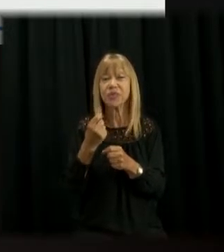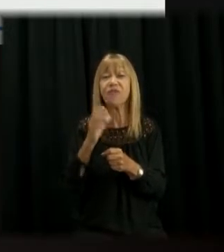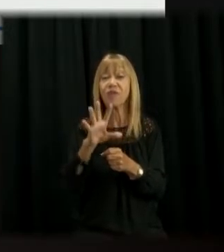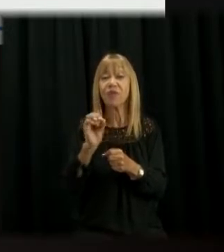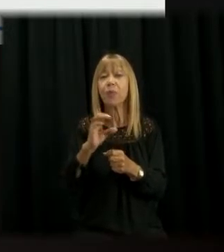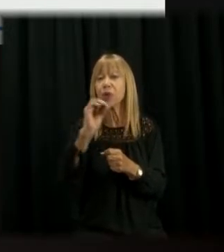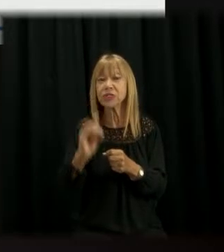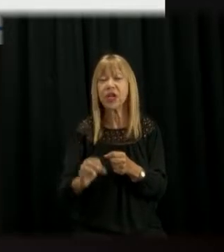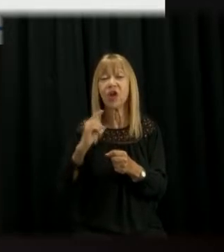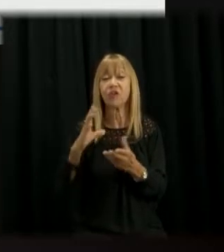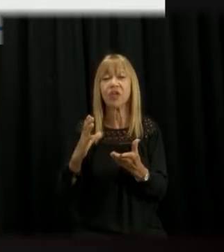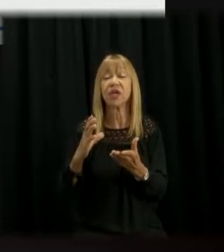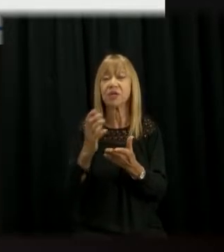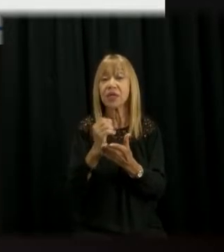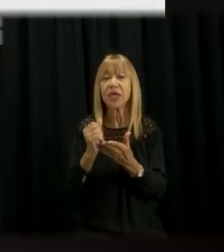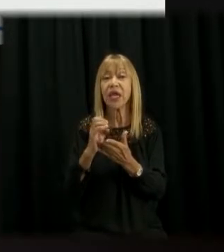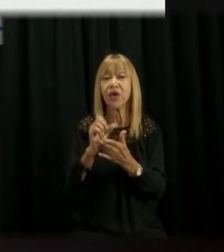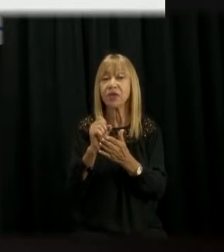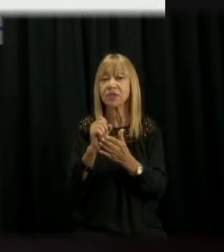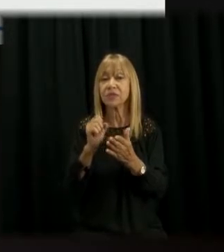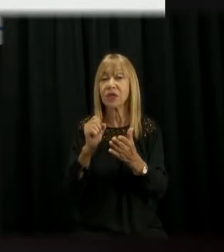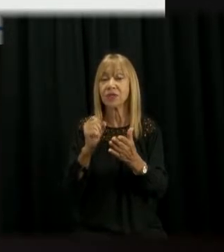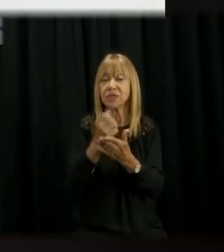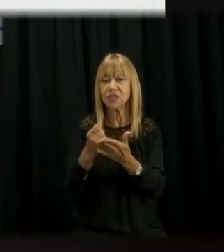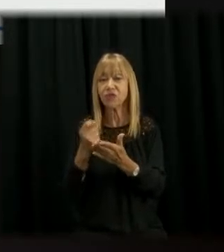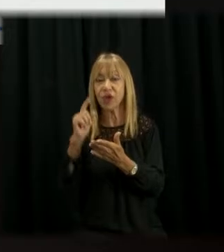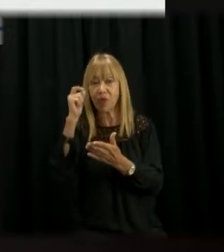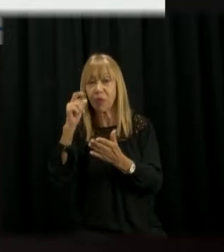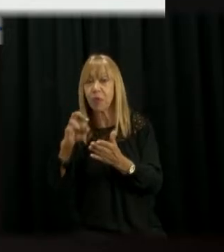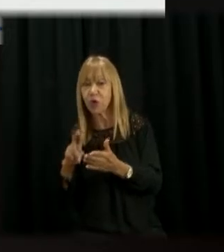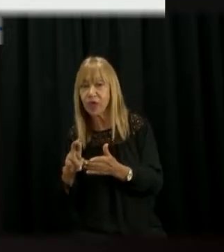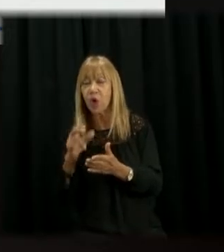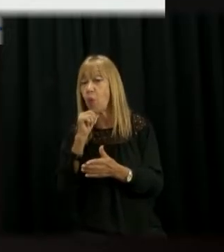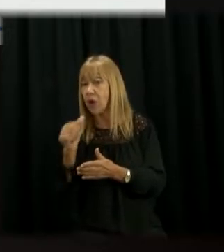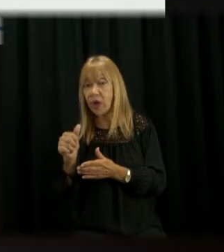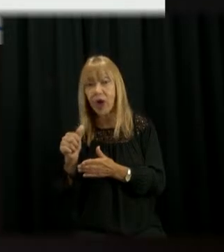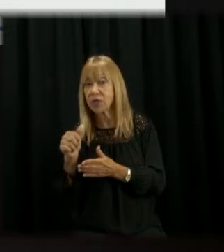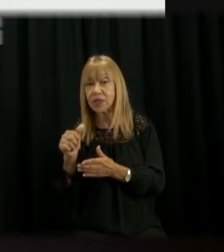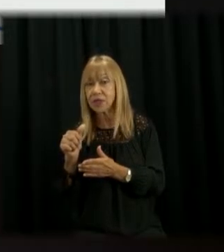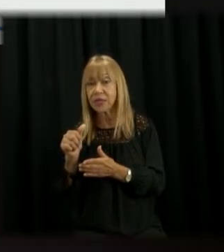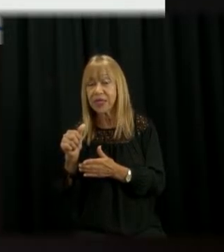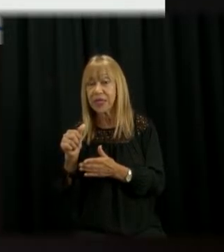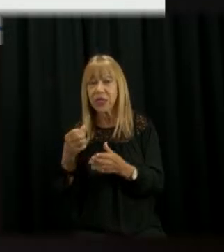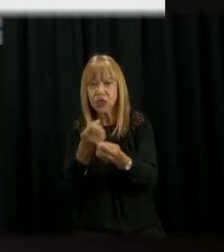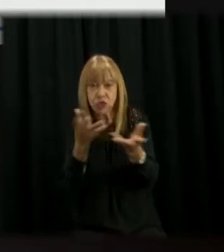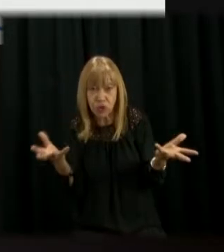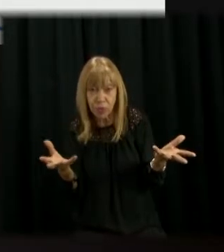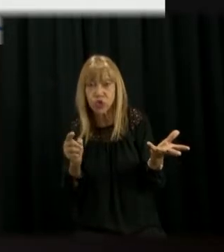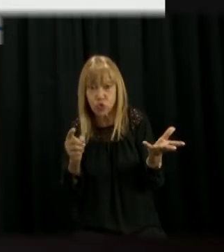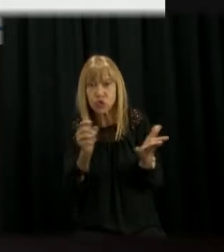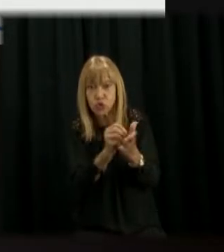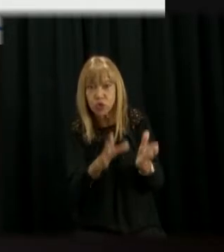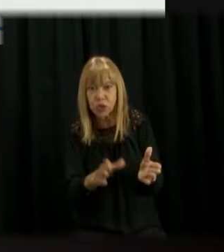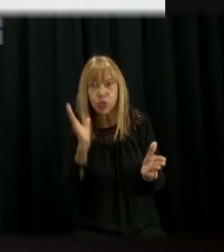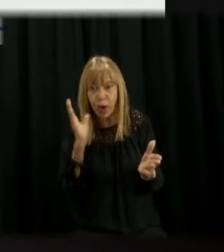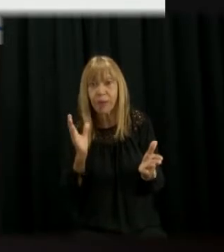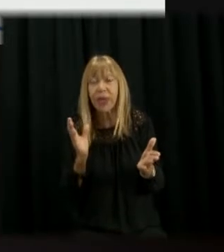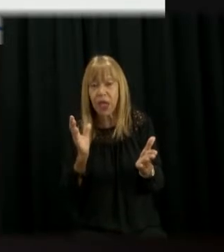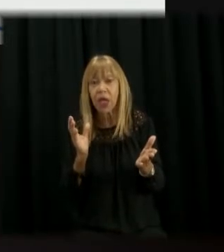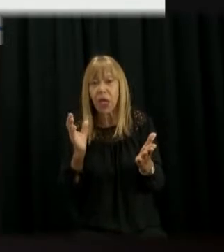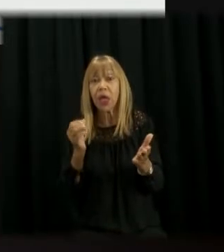del 2021 presume que el 50% de la ley CARE que se recibe en la Universidad de Puerto Rico, que no se han distribuido